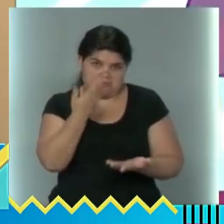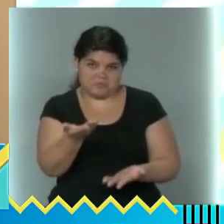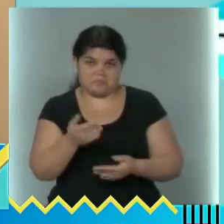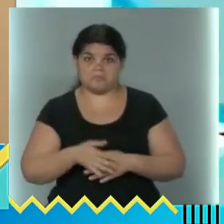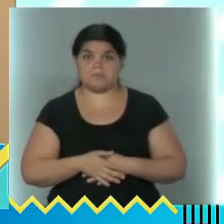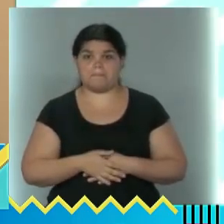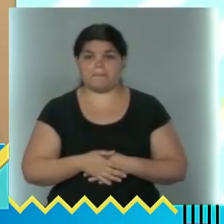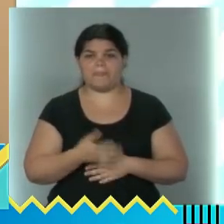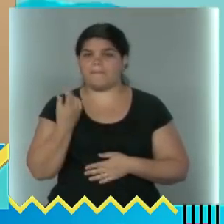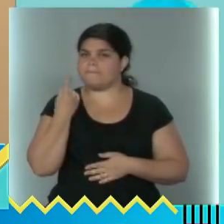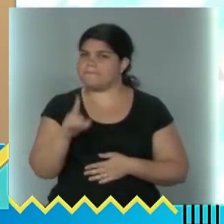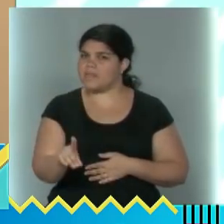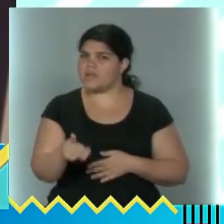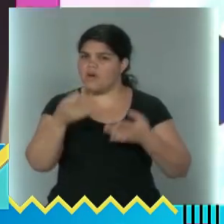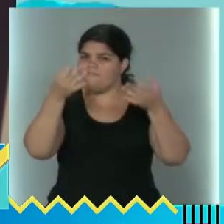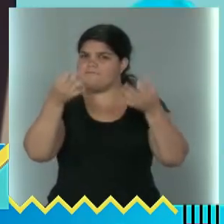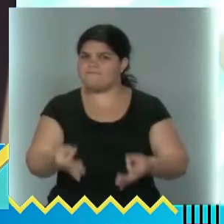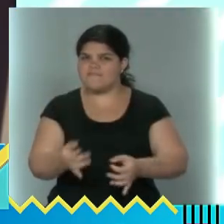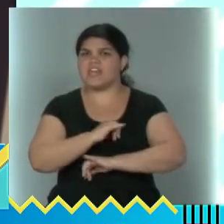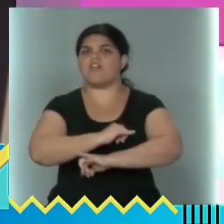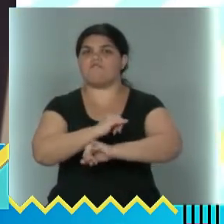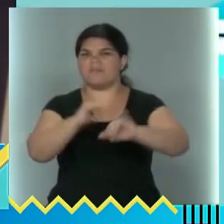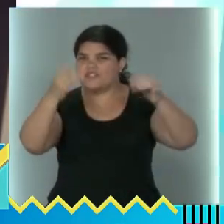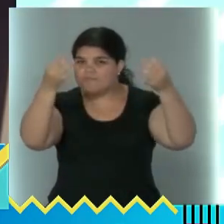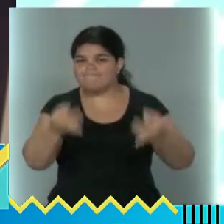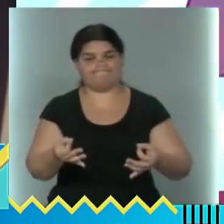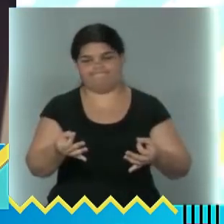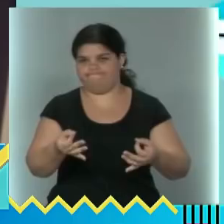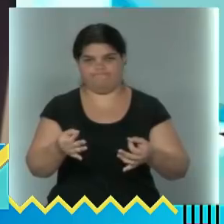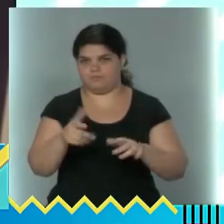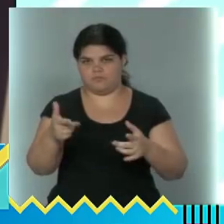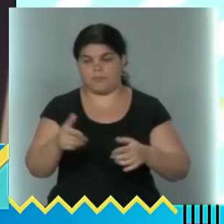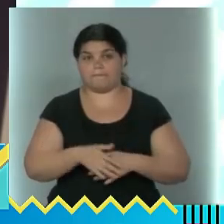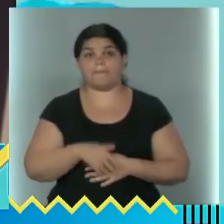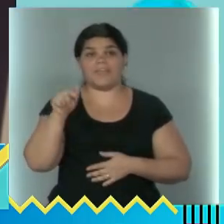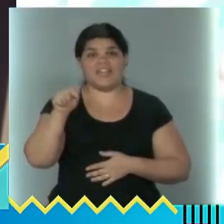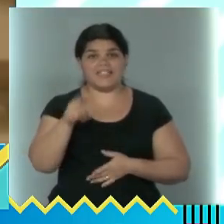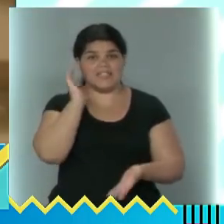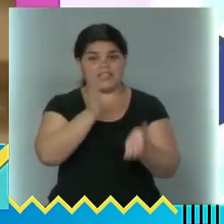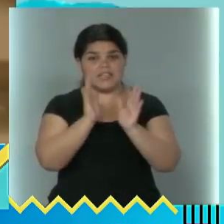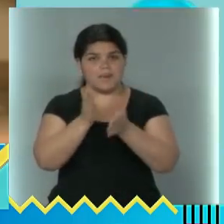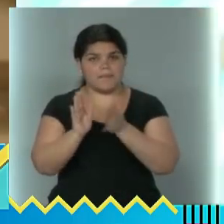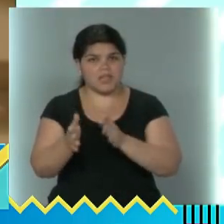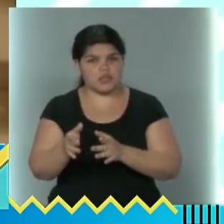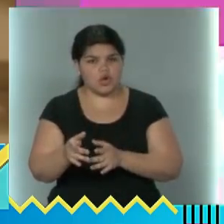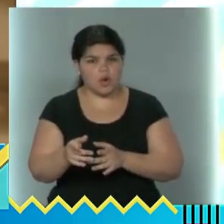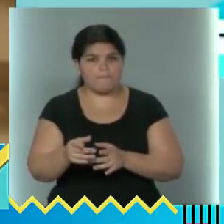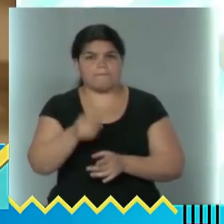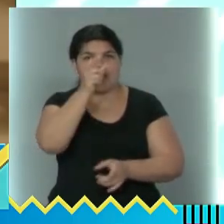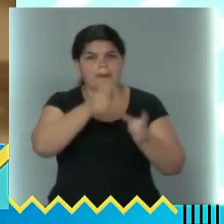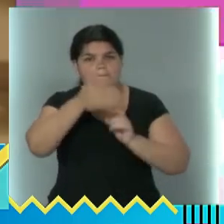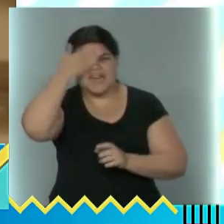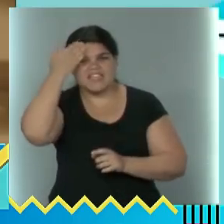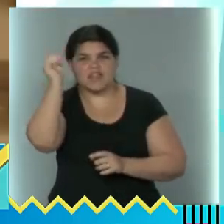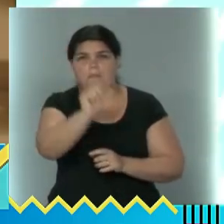no se manejó, creo yo, la información correctamente. Correcta, claro. Porque eso hay que saber que esto es un tratamiento muy específico para muy pocos pacientes,